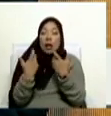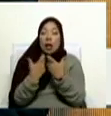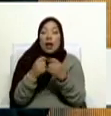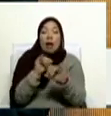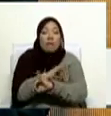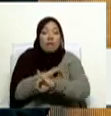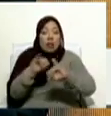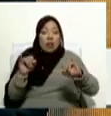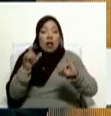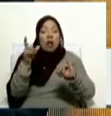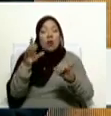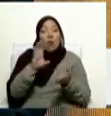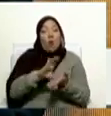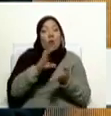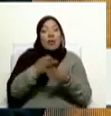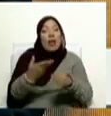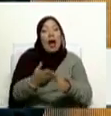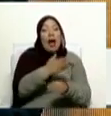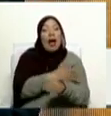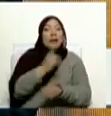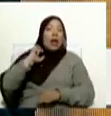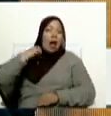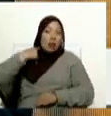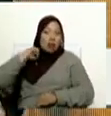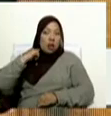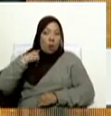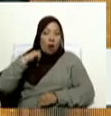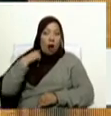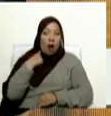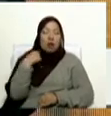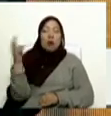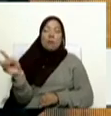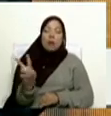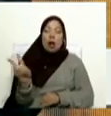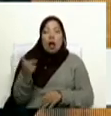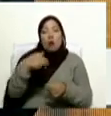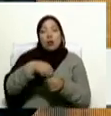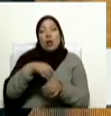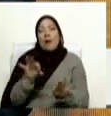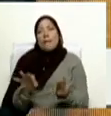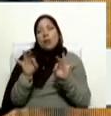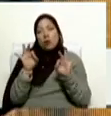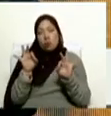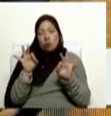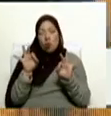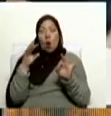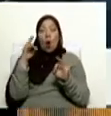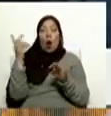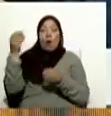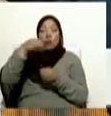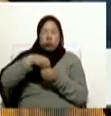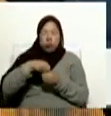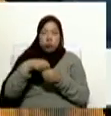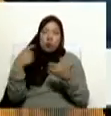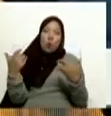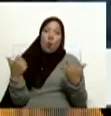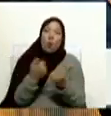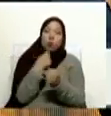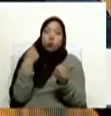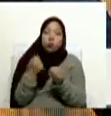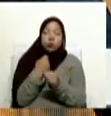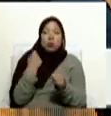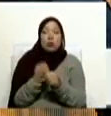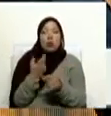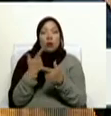de la antigua capitanía general de Venezuela y el departamento de Venezuela en particular y forma parte de una gran estrategia de